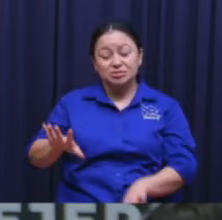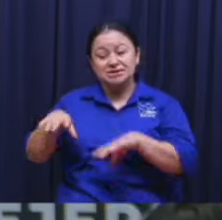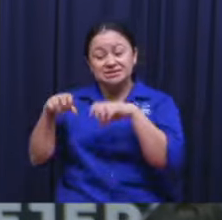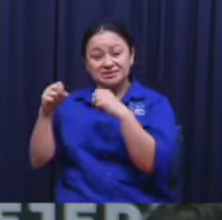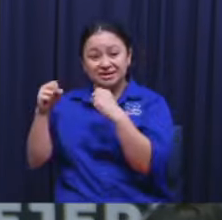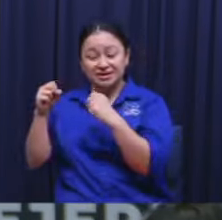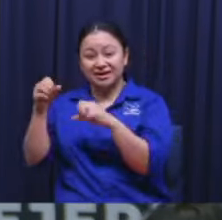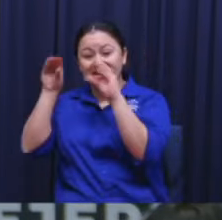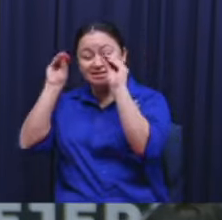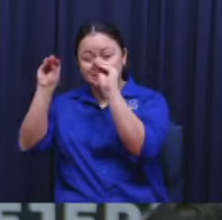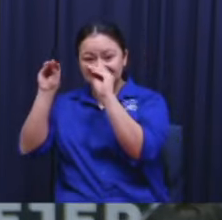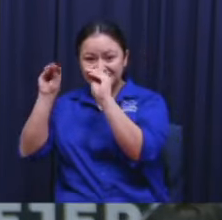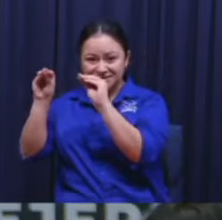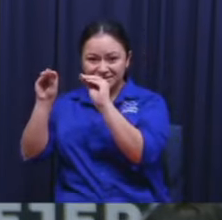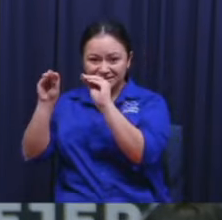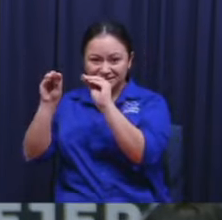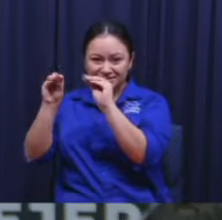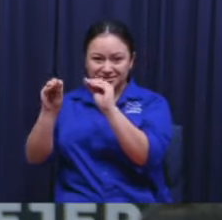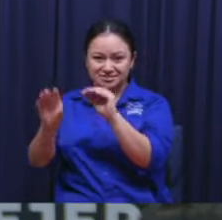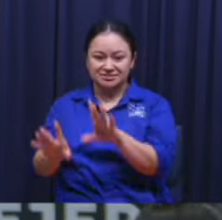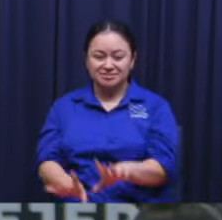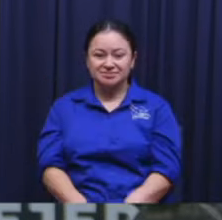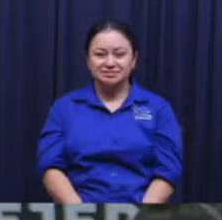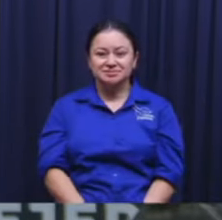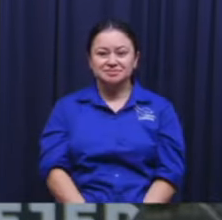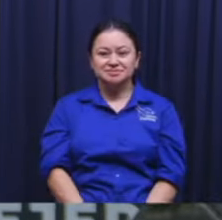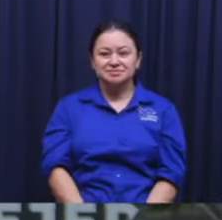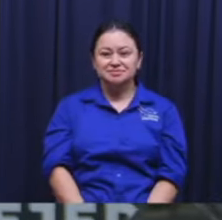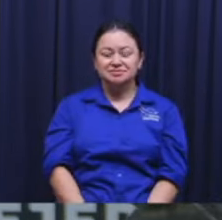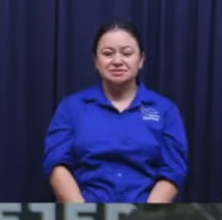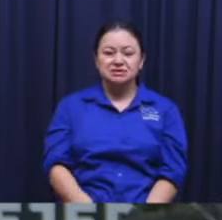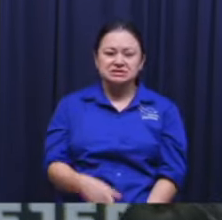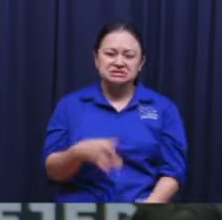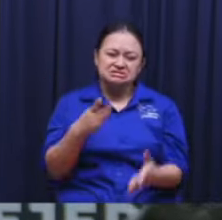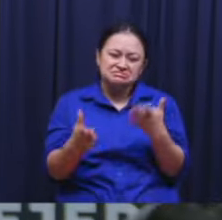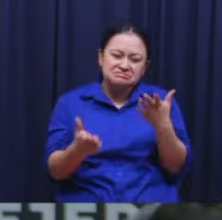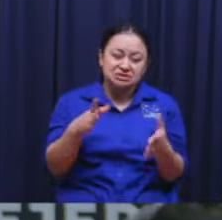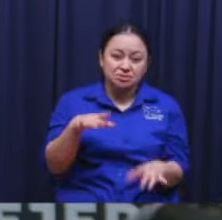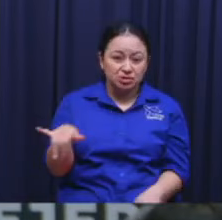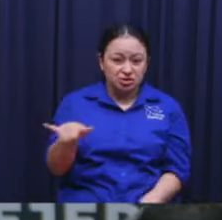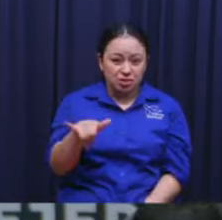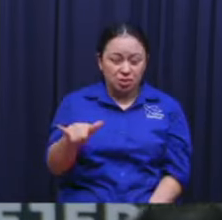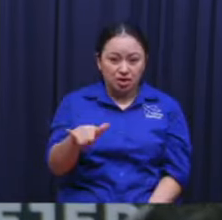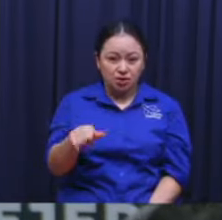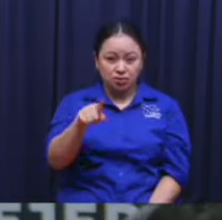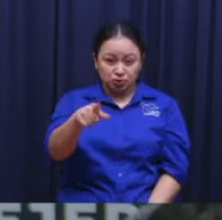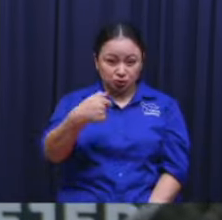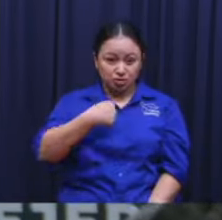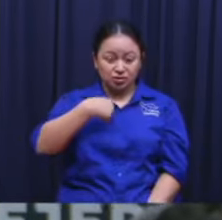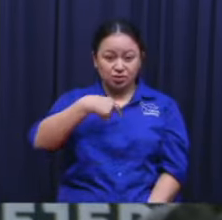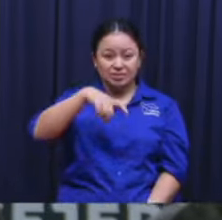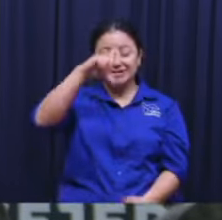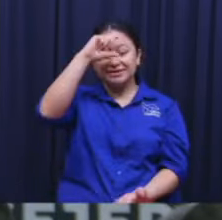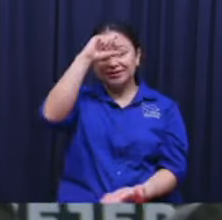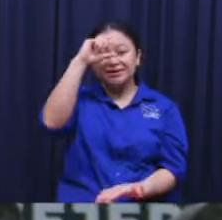hacerse. Esto es más o menos como cuando creímos. Cuando nosotros creímos, la Biblia dice claramente